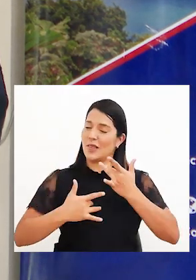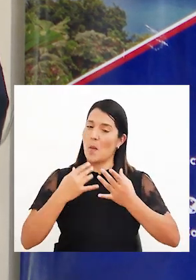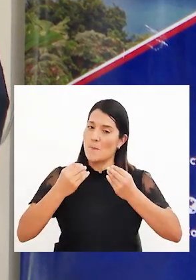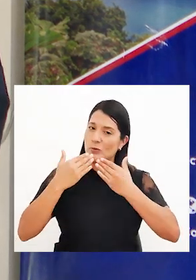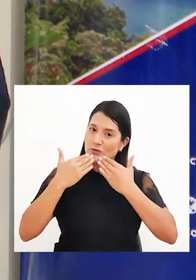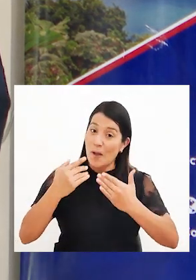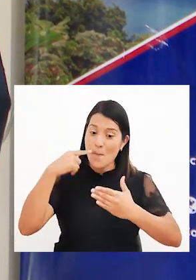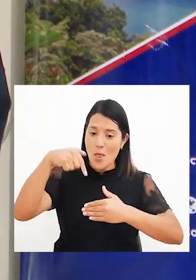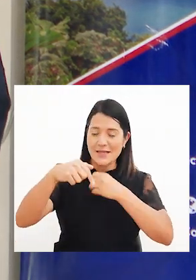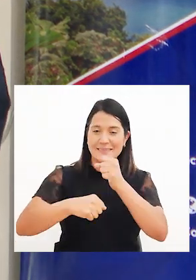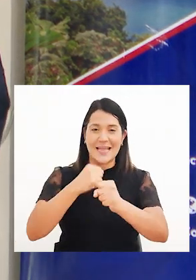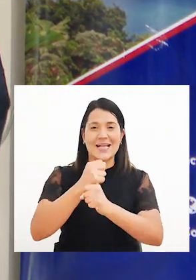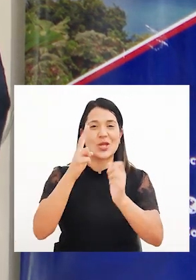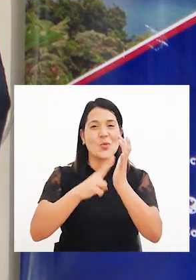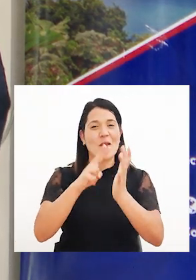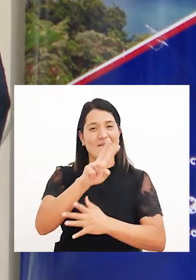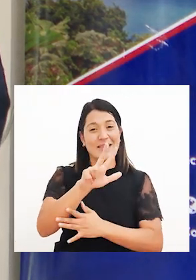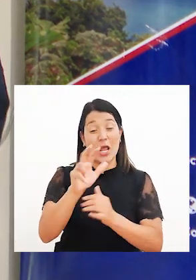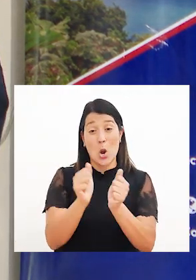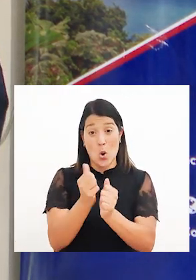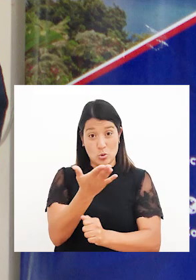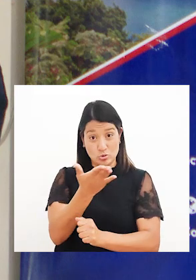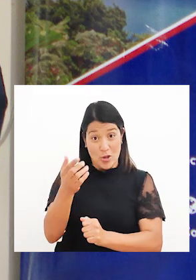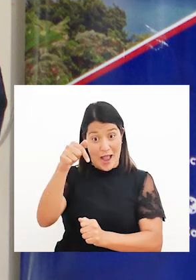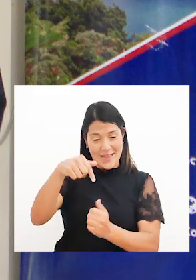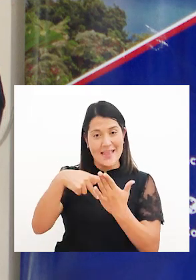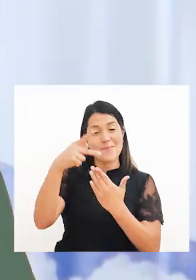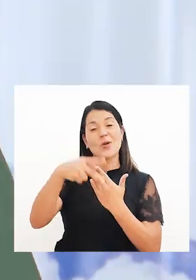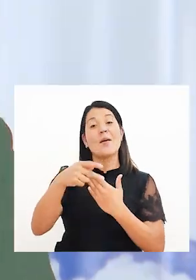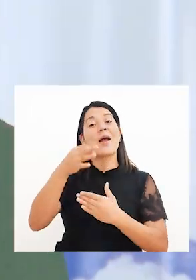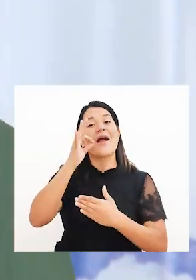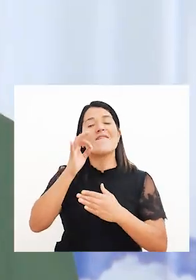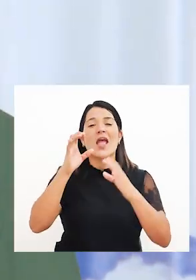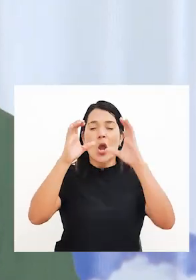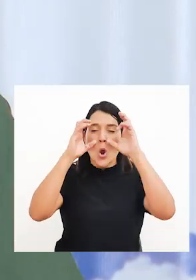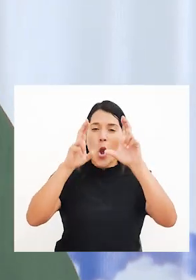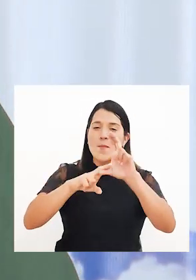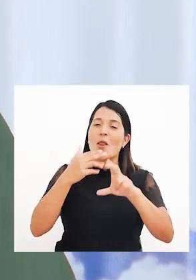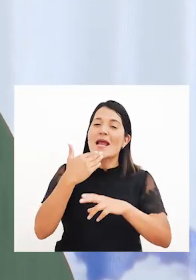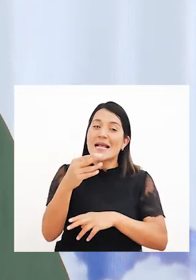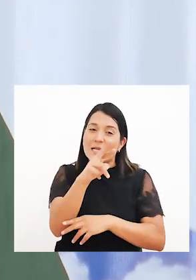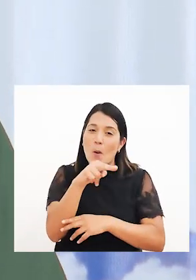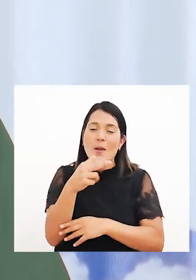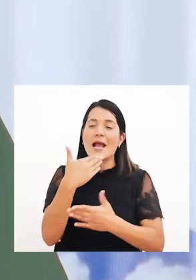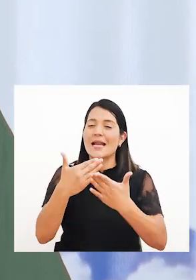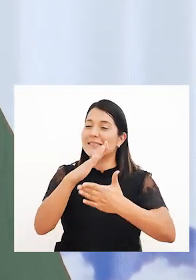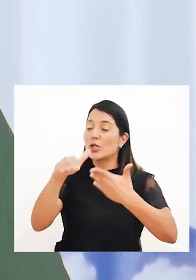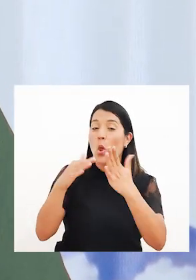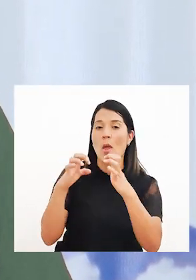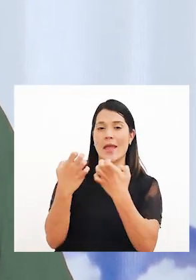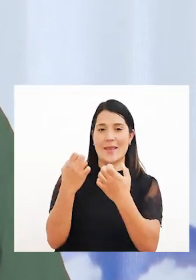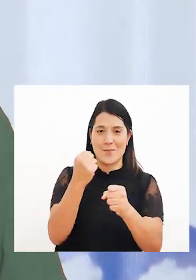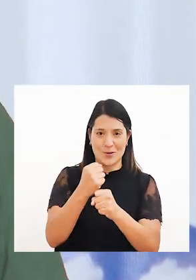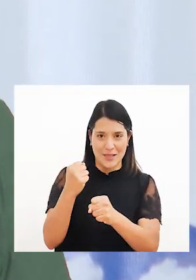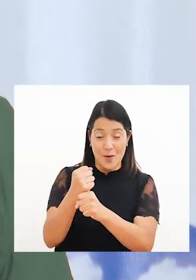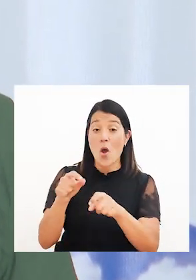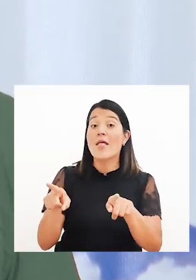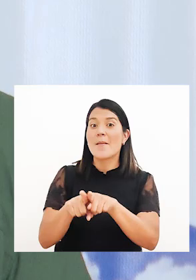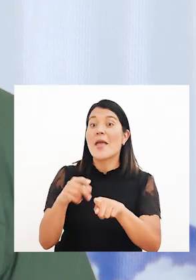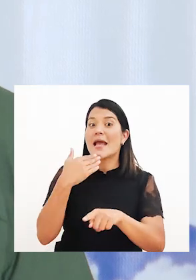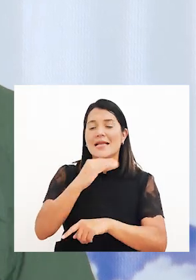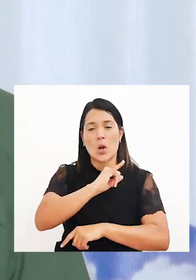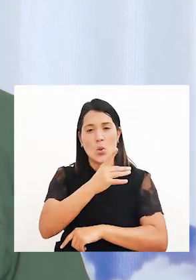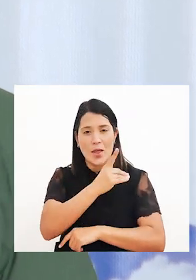agradecida por este año 2023 a su lado en Café Colipro. Muchas gracias a los compañeros y a todo el equipo de trabajo, también a la